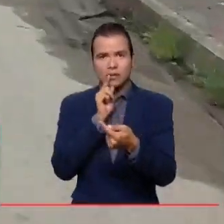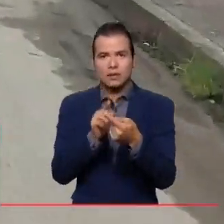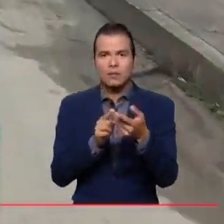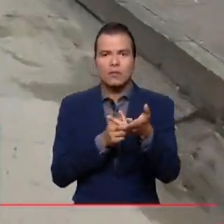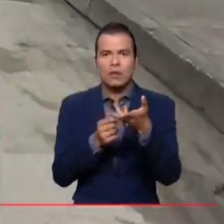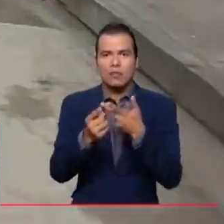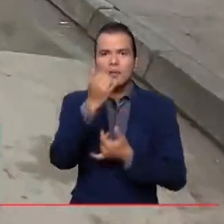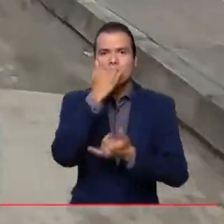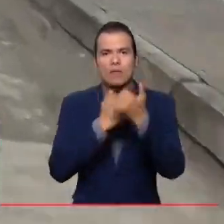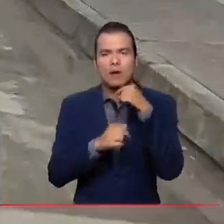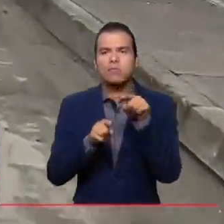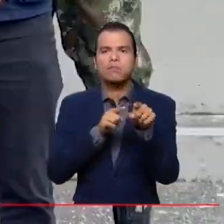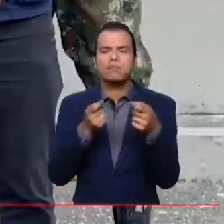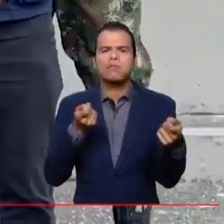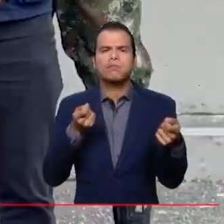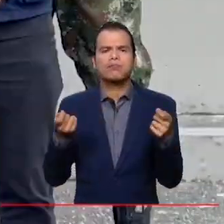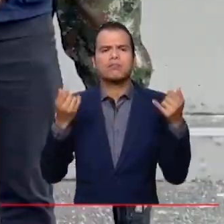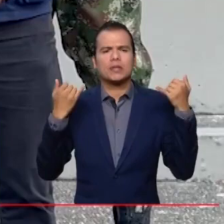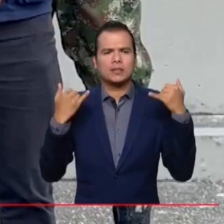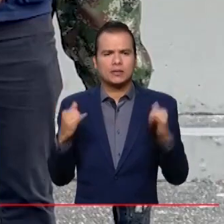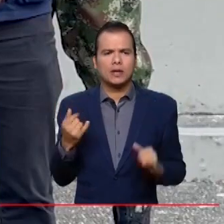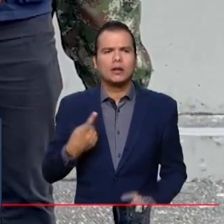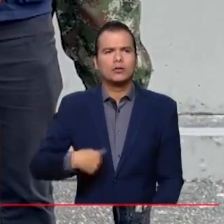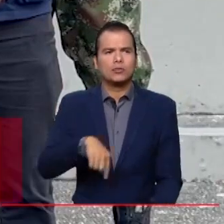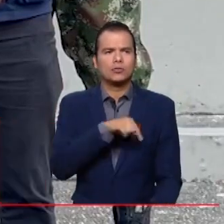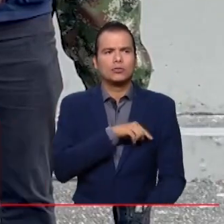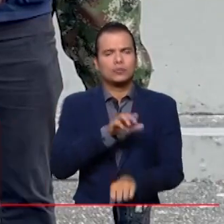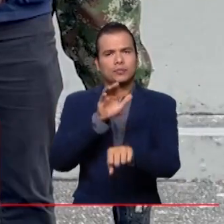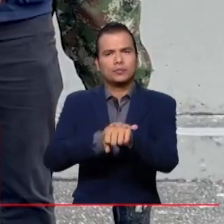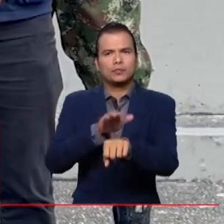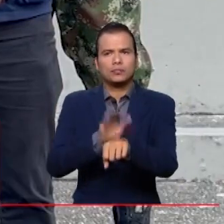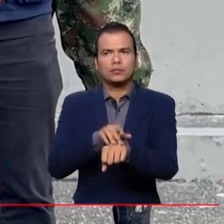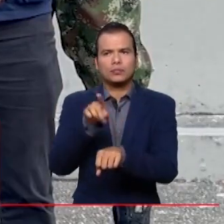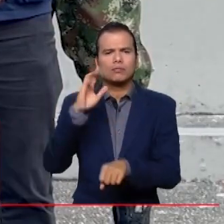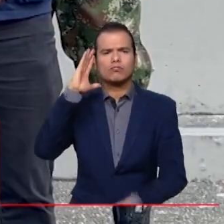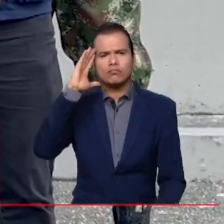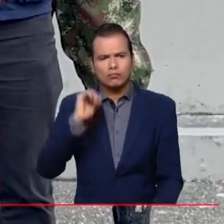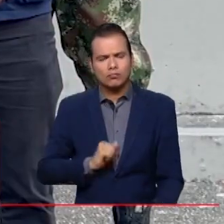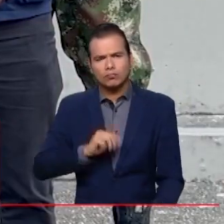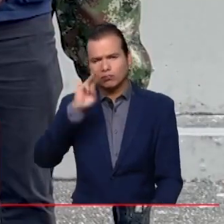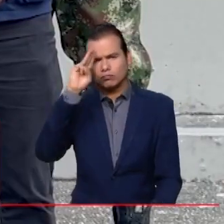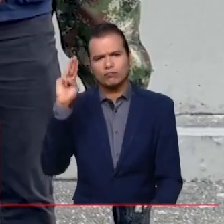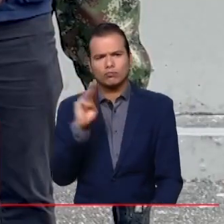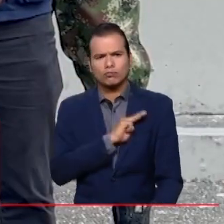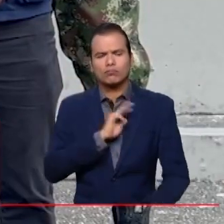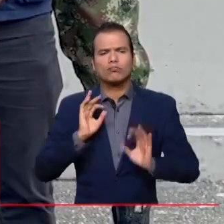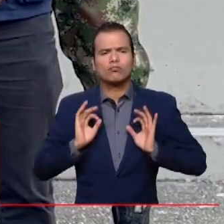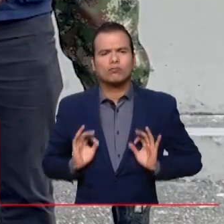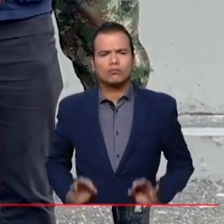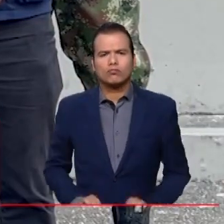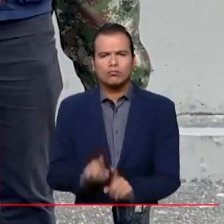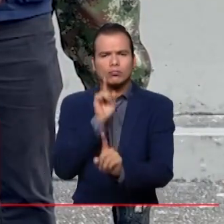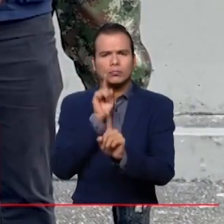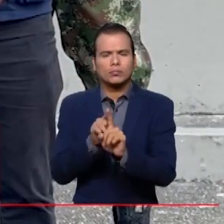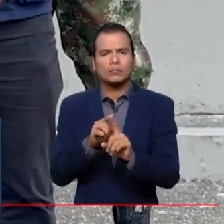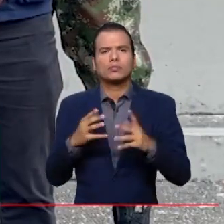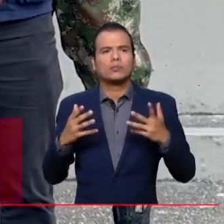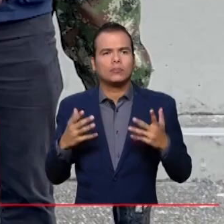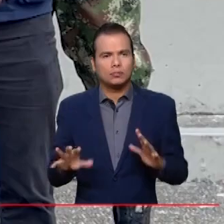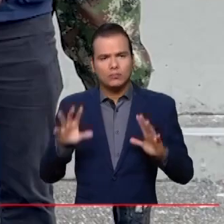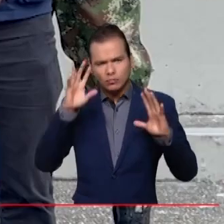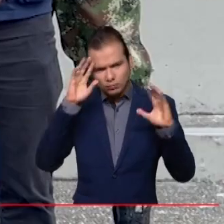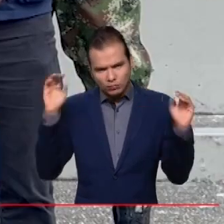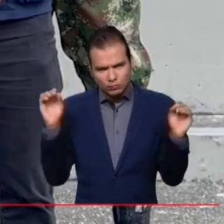delincuencia. Por eso hemos dado instrucciones precisas a la policía y al ejército para que de manera conjunta lleguen